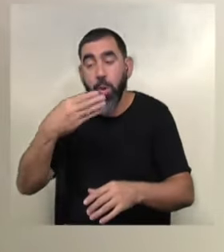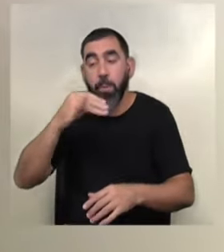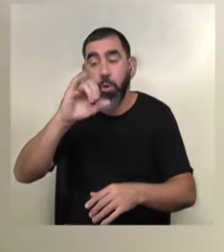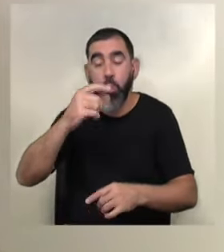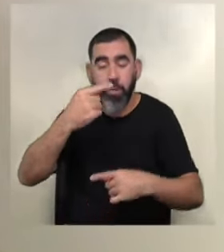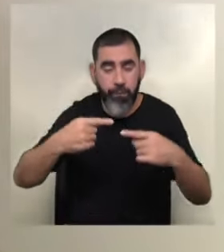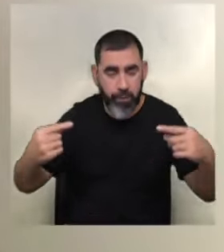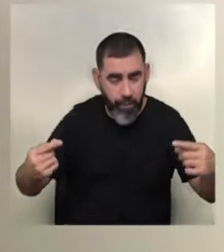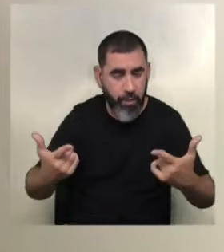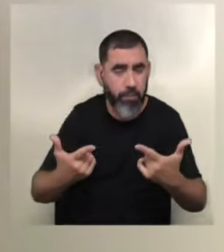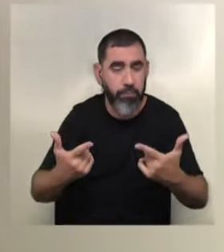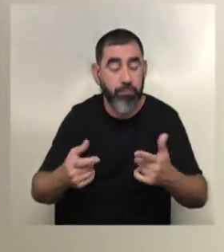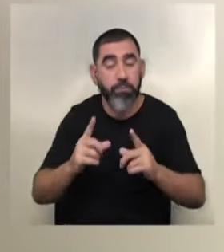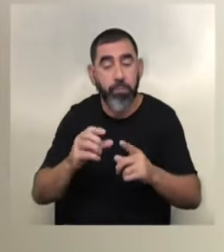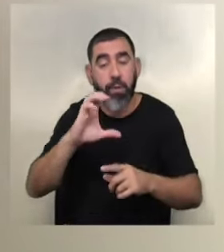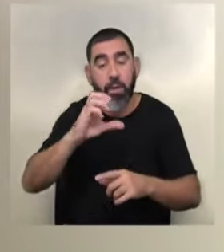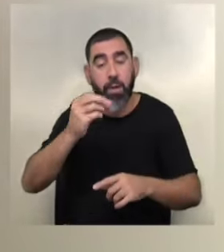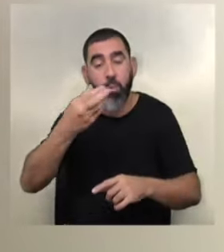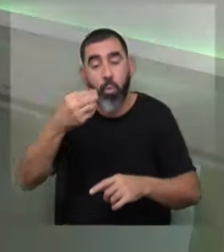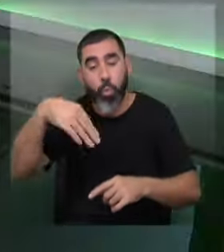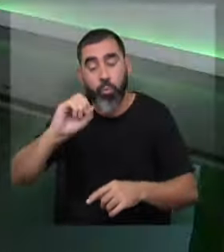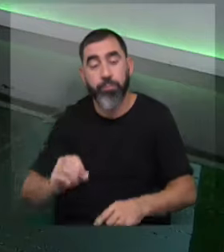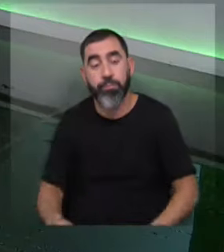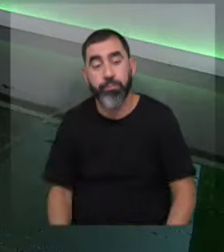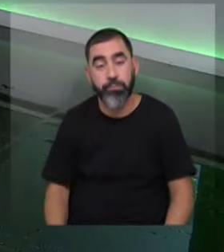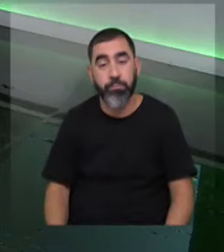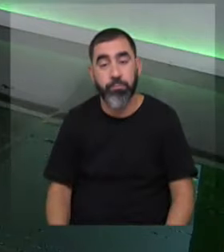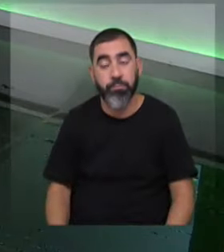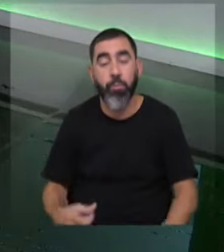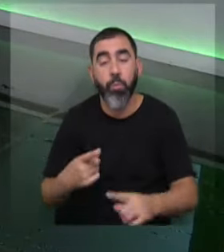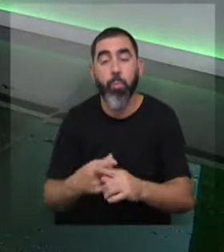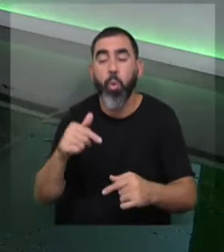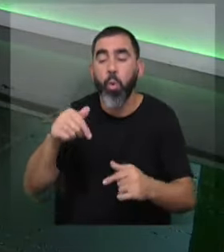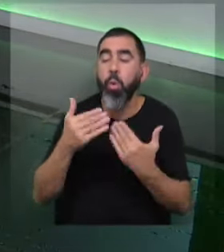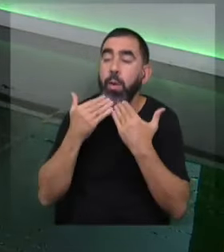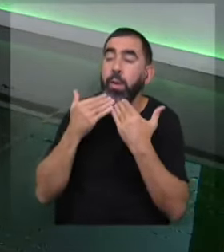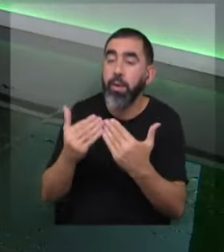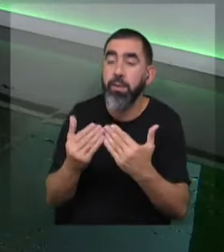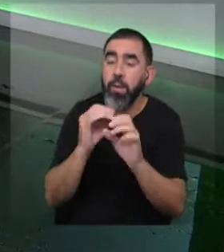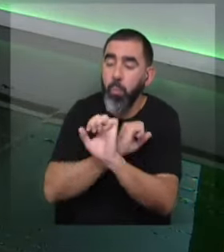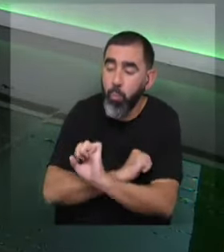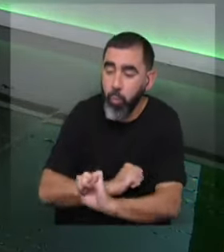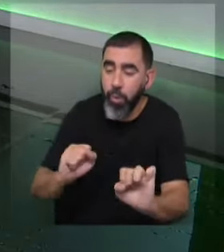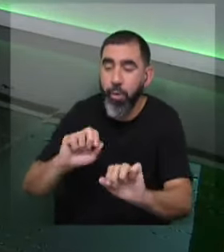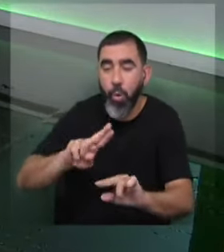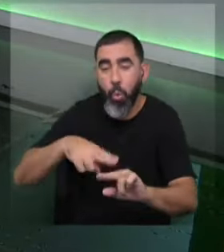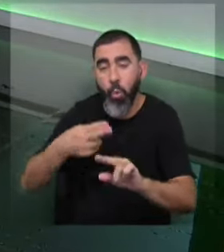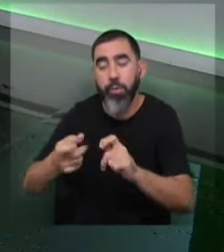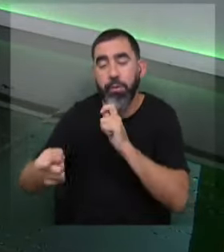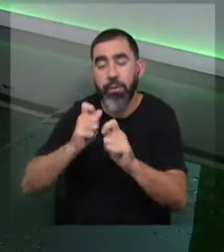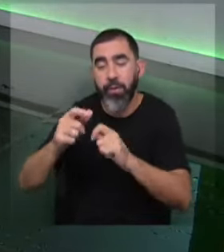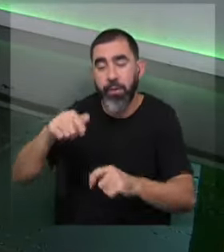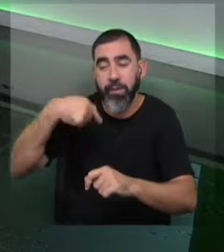biodiversidad, además del carbono. José, por hoy te agradecemos muchísimo. Podría arrancar otra nota a partir de esto